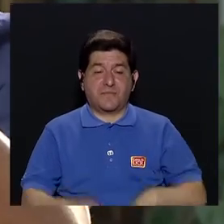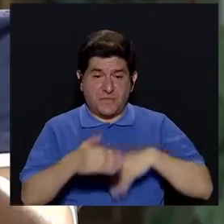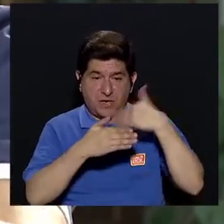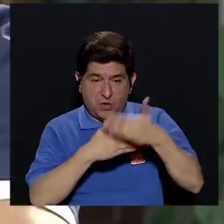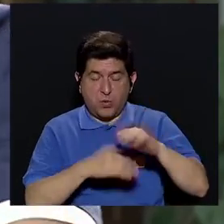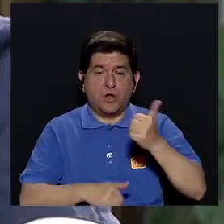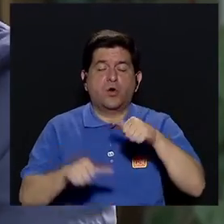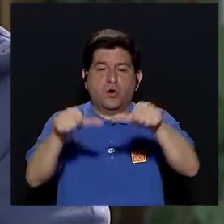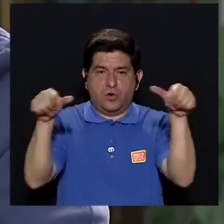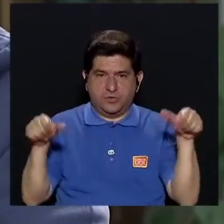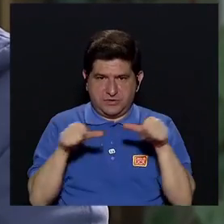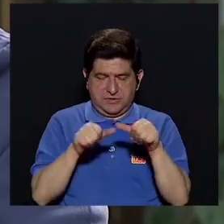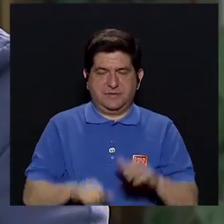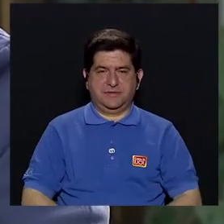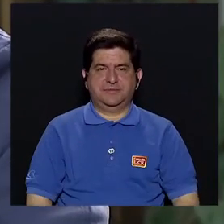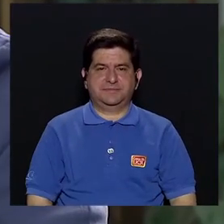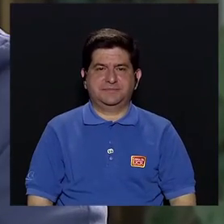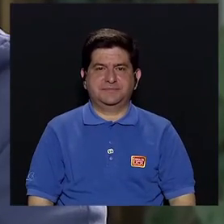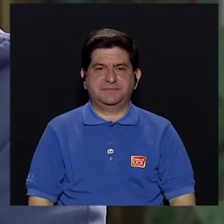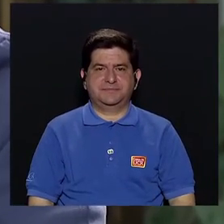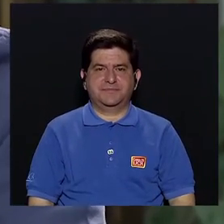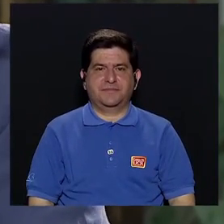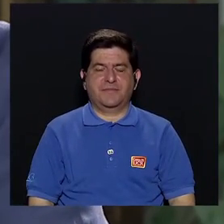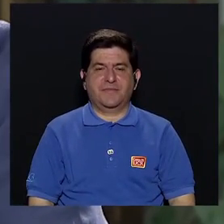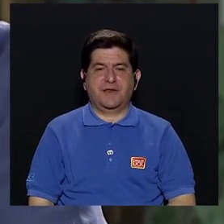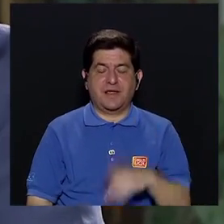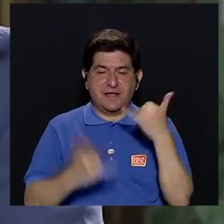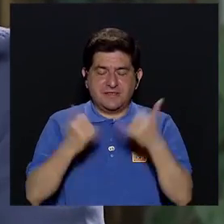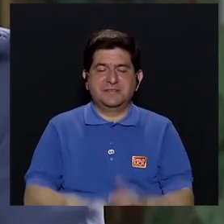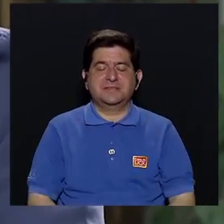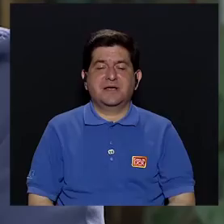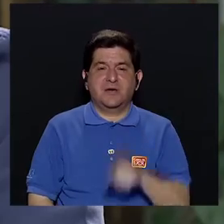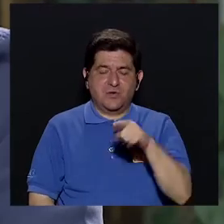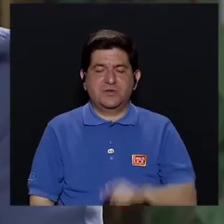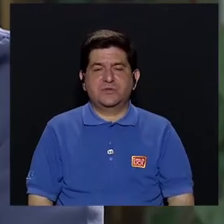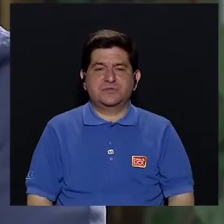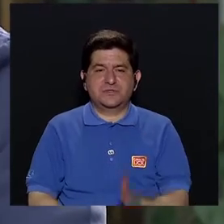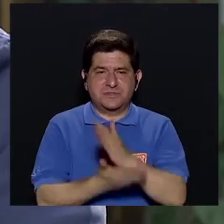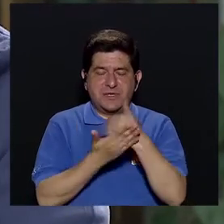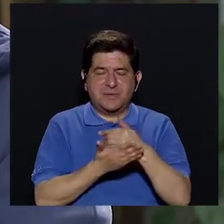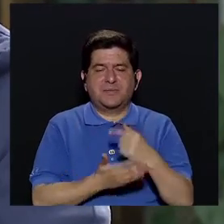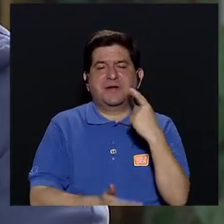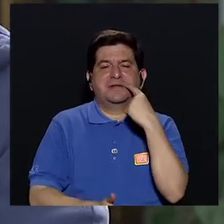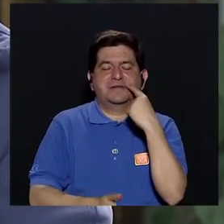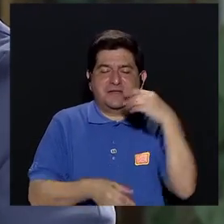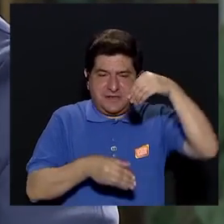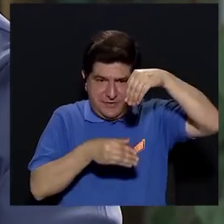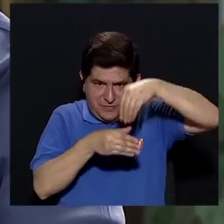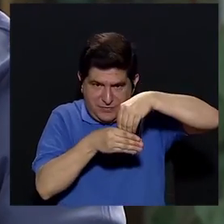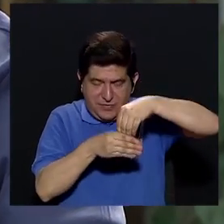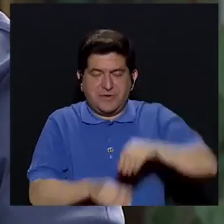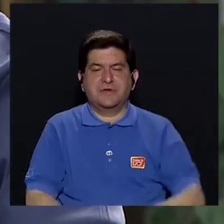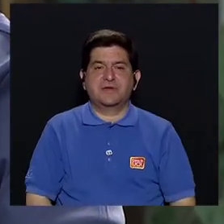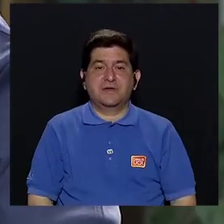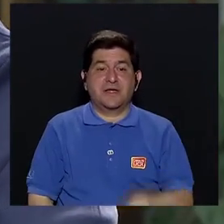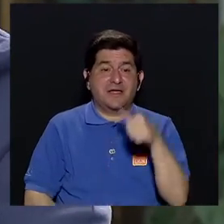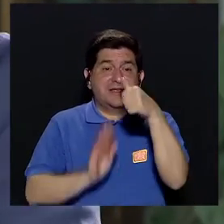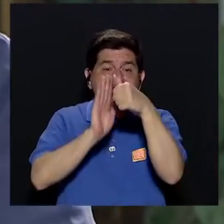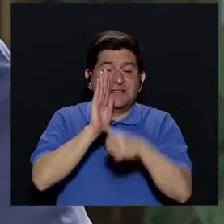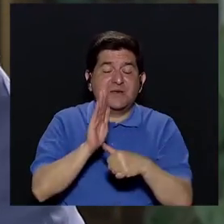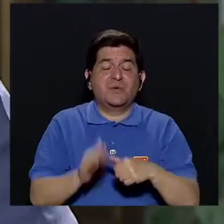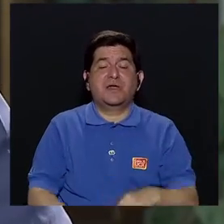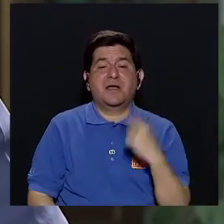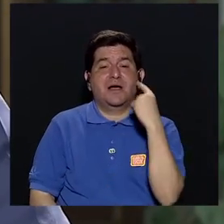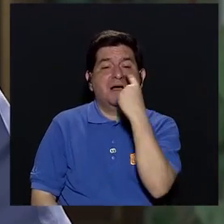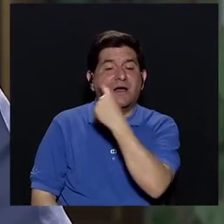Luego entramos en otro campo, ¿okay? El campo de la implantología, ¿verdad? Porque la especialidad se dice especialidad en